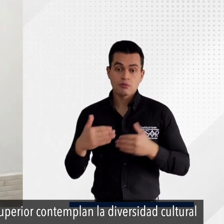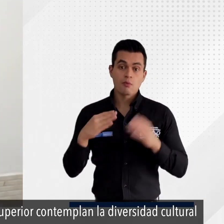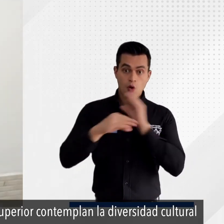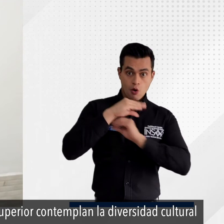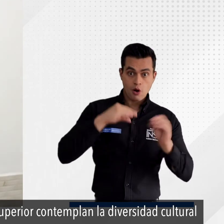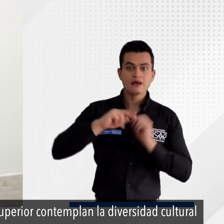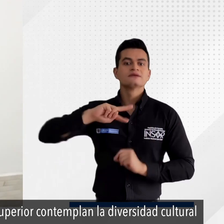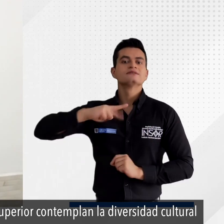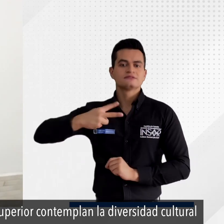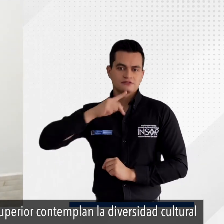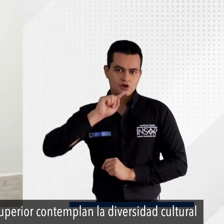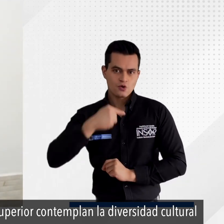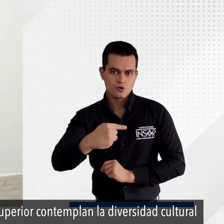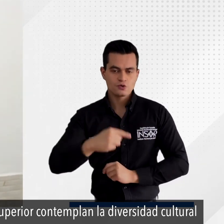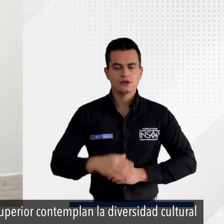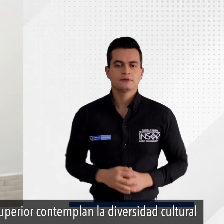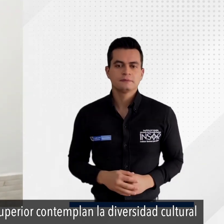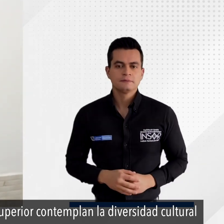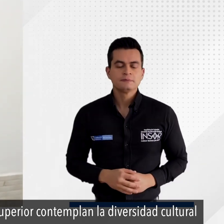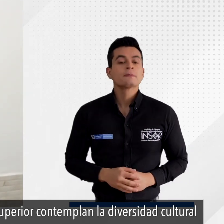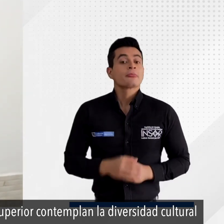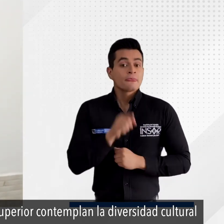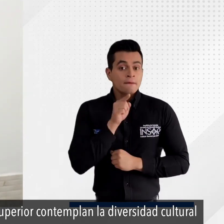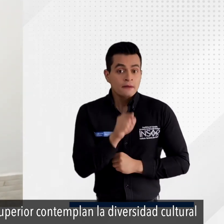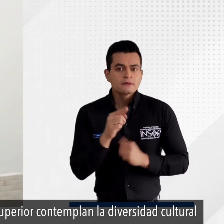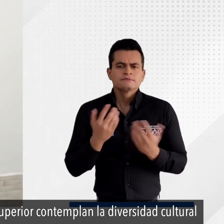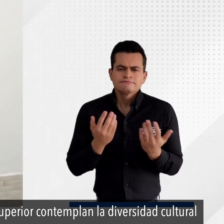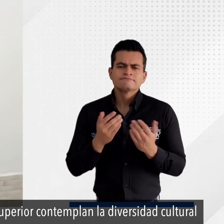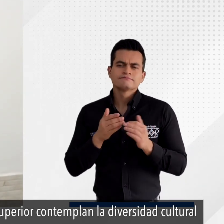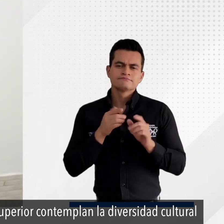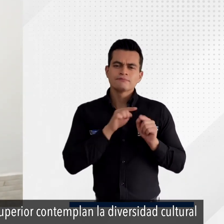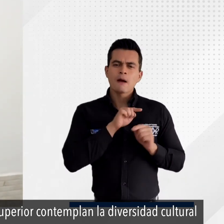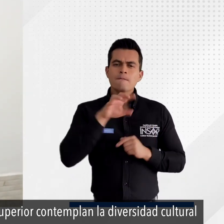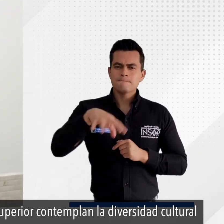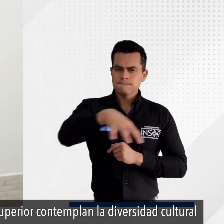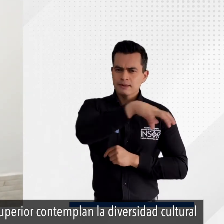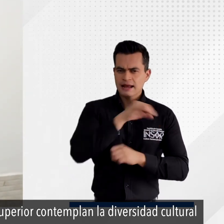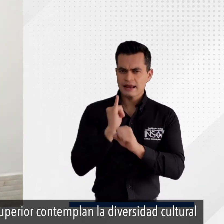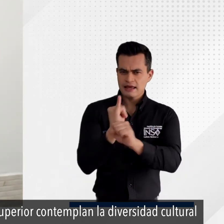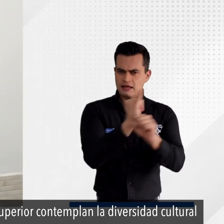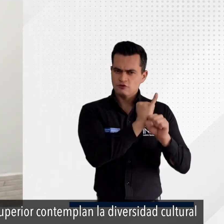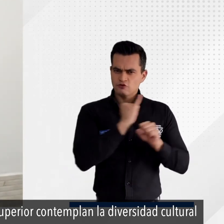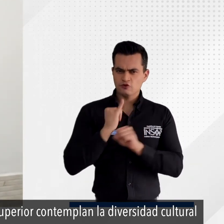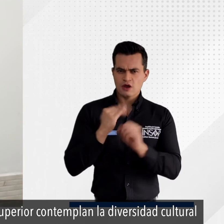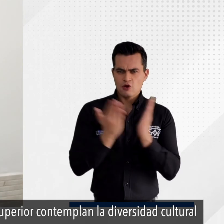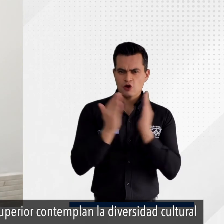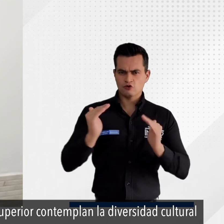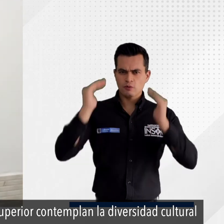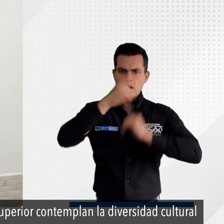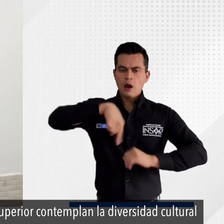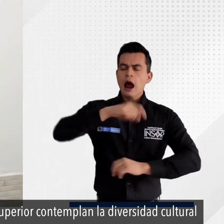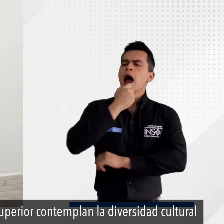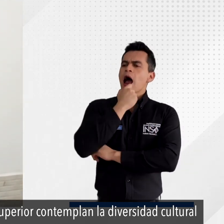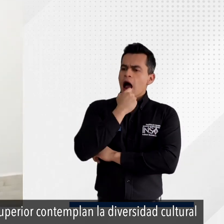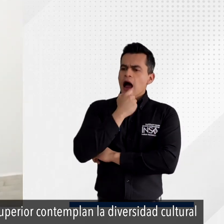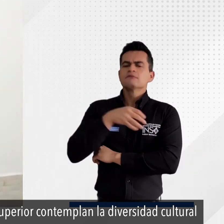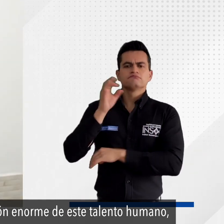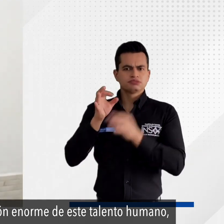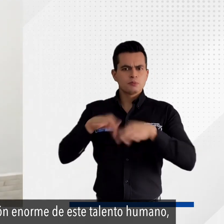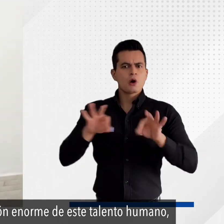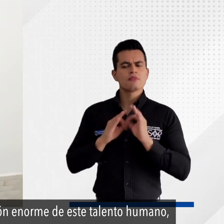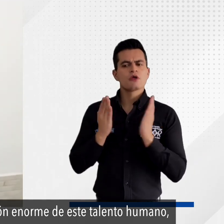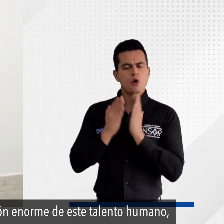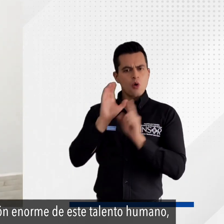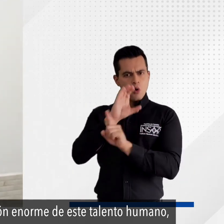que, aunque las instituciones de educación superior contemplan la diversidad cultural como parte de los usuarios potenciales,